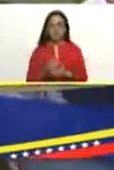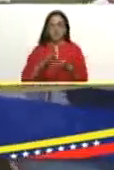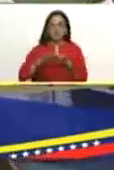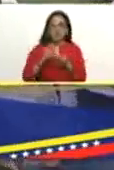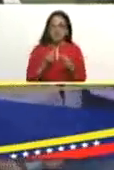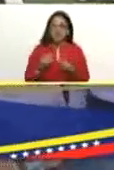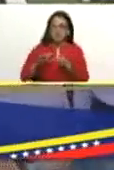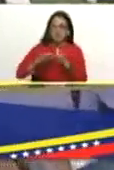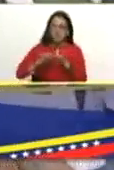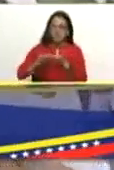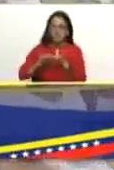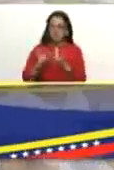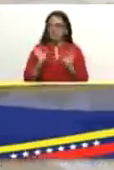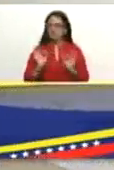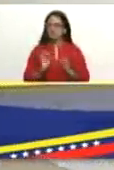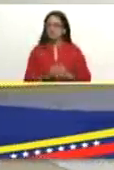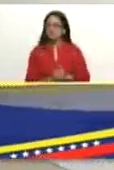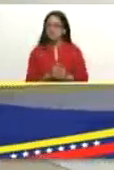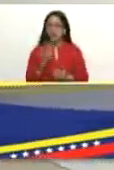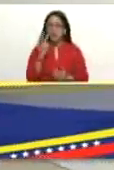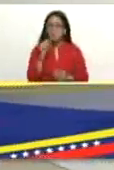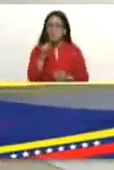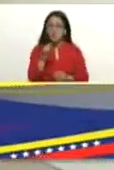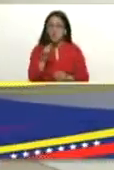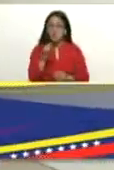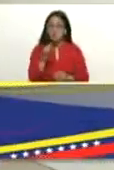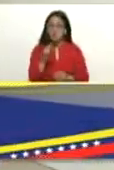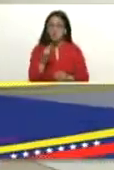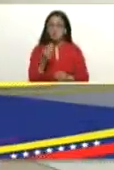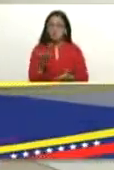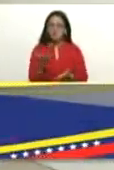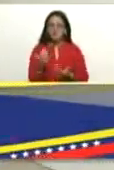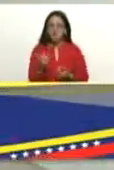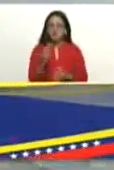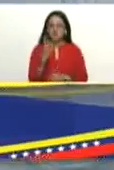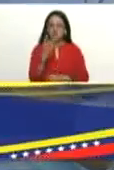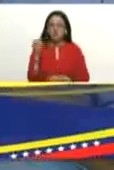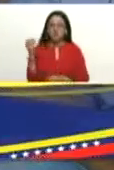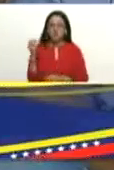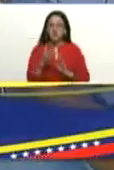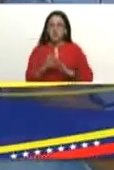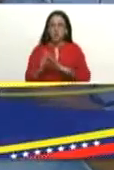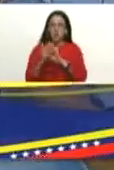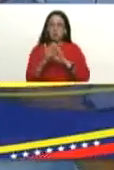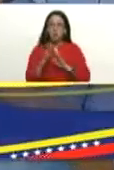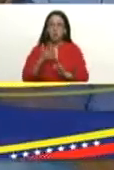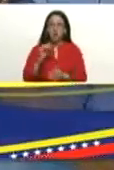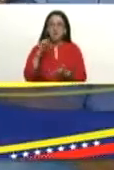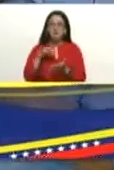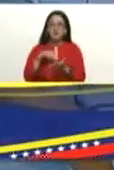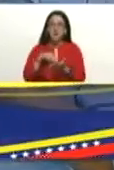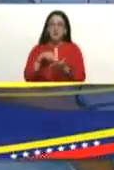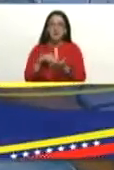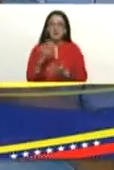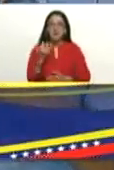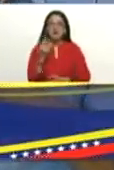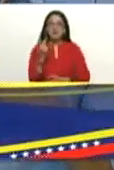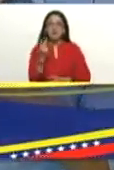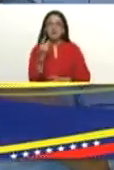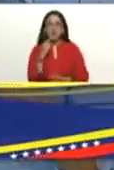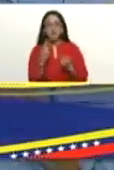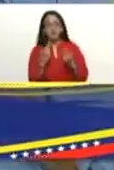resolviendo, solucionando, ¿correcto? Y por eso, presidente, bueno, también a solicitud de las 400 comunas que hay en Miranda, vamos a una segunda consulta.